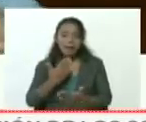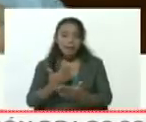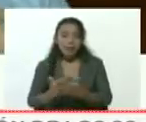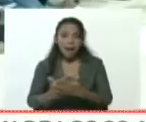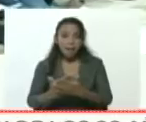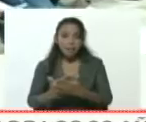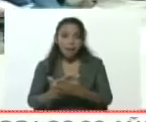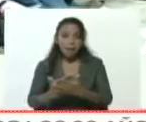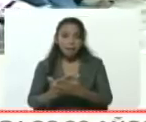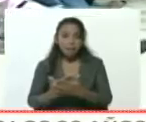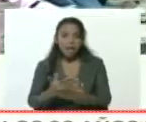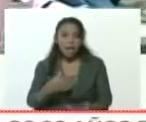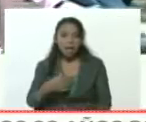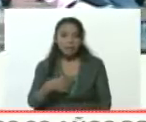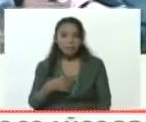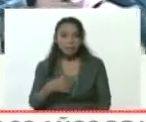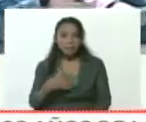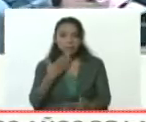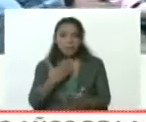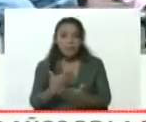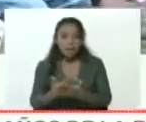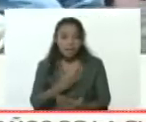y se vinieron a Venezuela